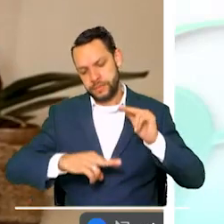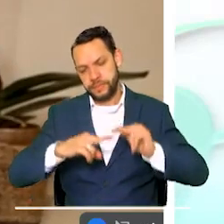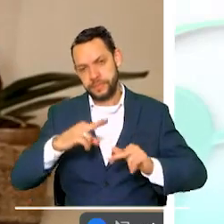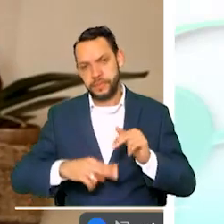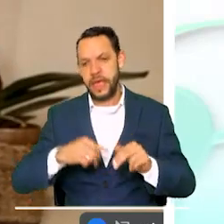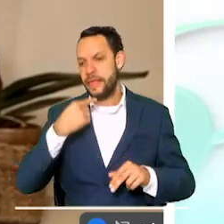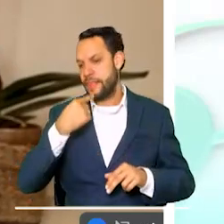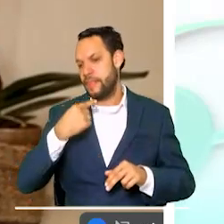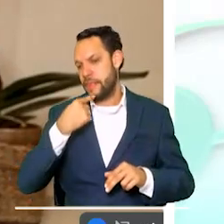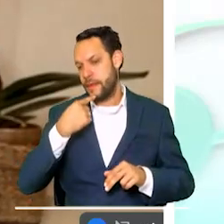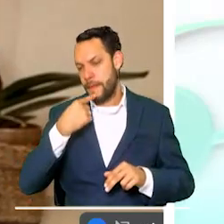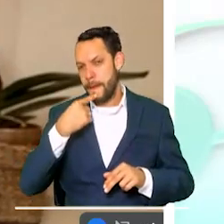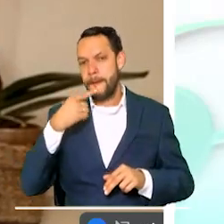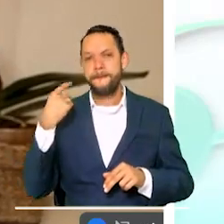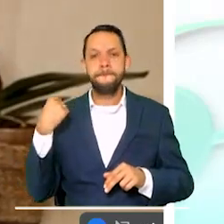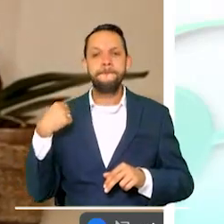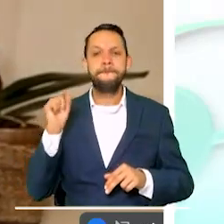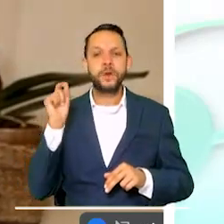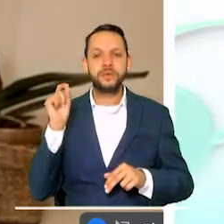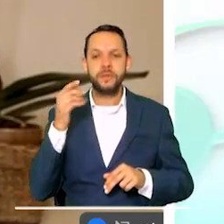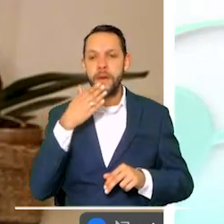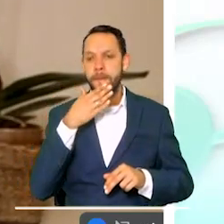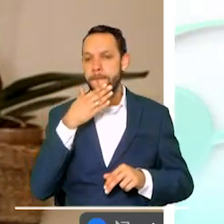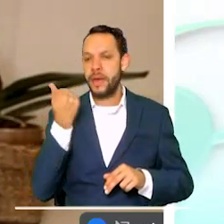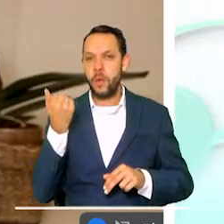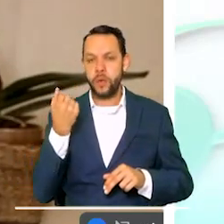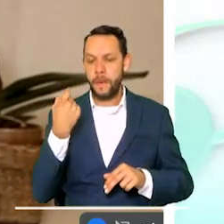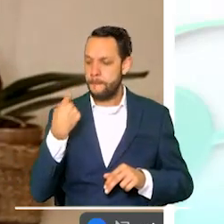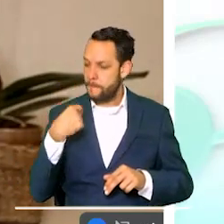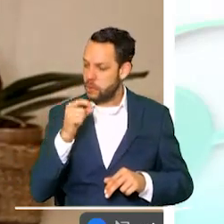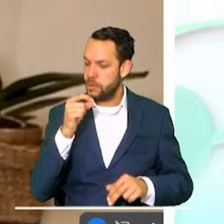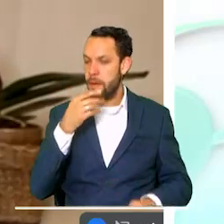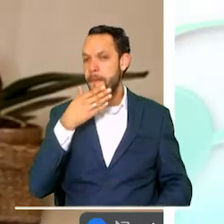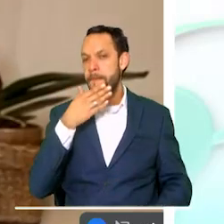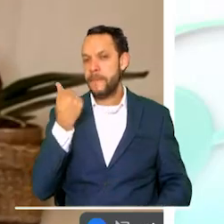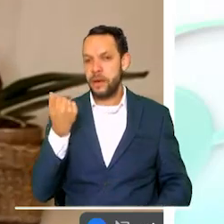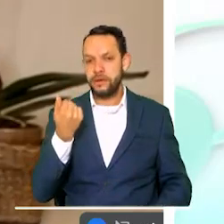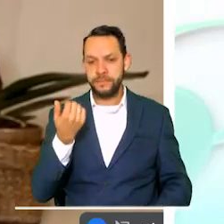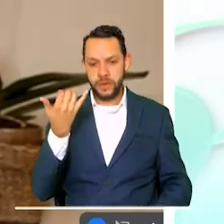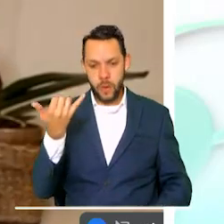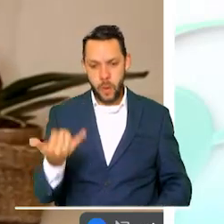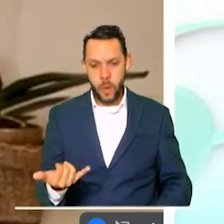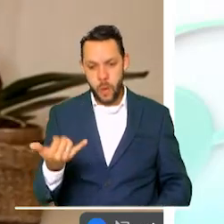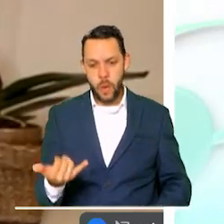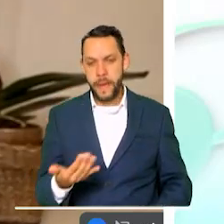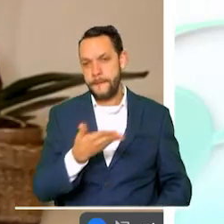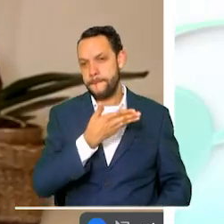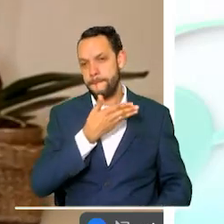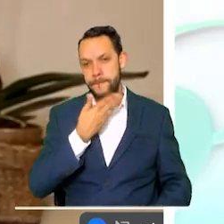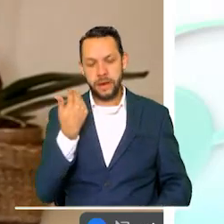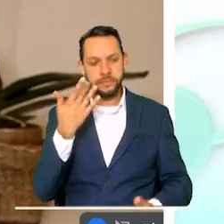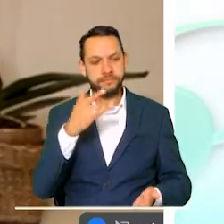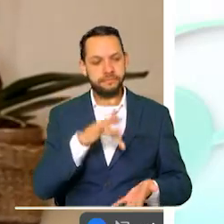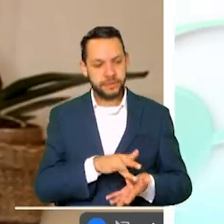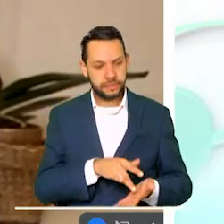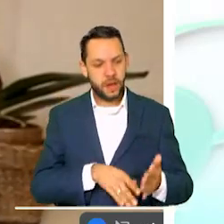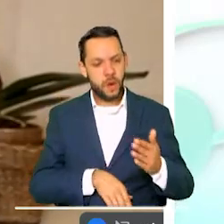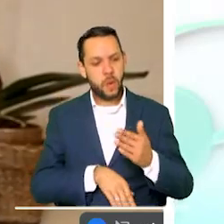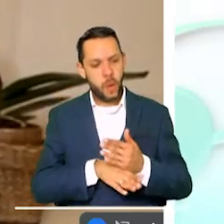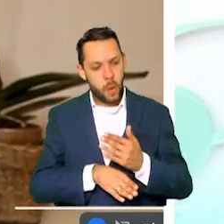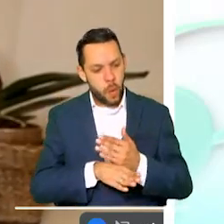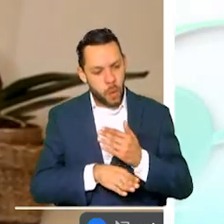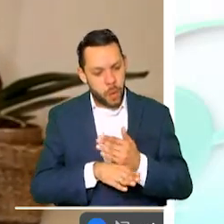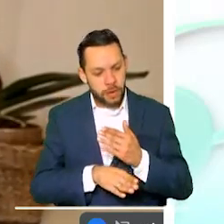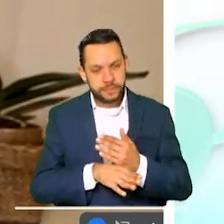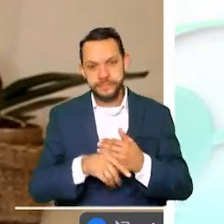decirnos: la próxima vez lo haré mejor. En este presente empiezo a hacerlo mejor. Y empiezo a hacerlo mejor simplemente